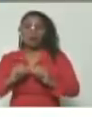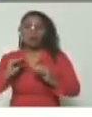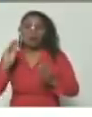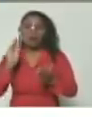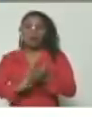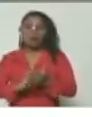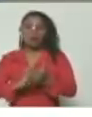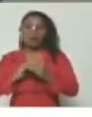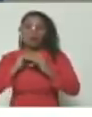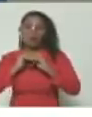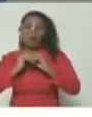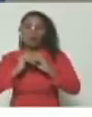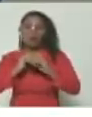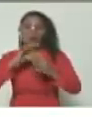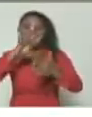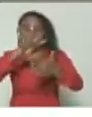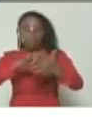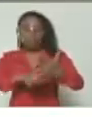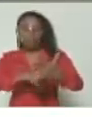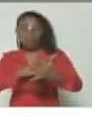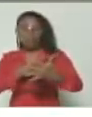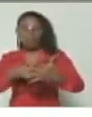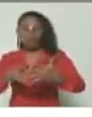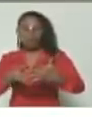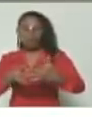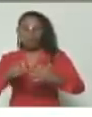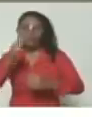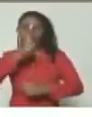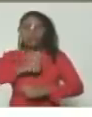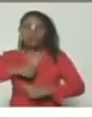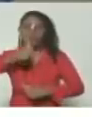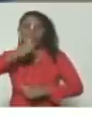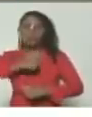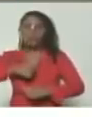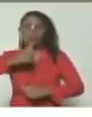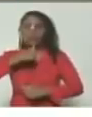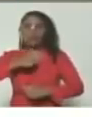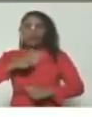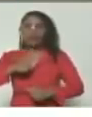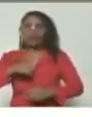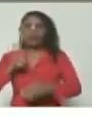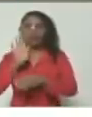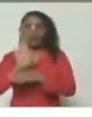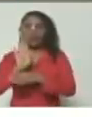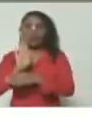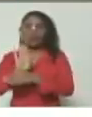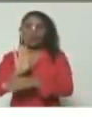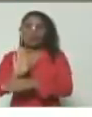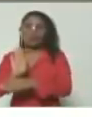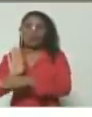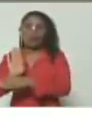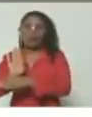estableciendo una tabla salarial de resistencia que proteja al trabajador.